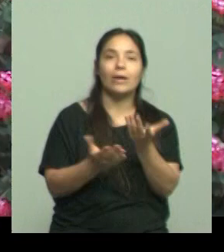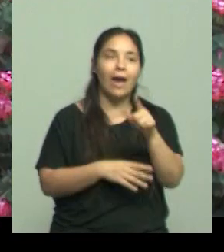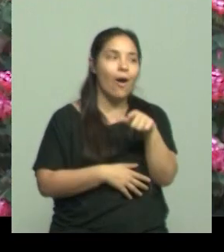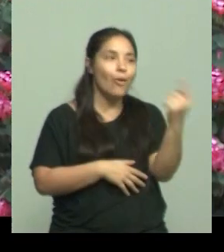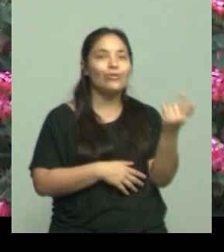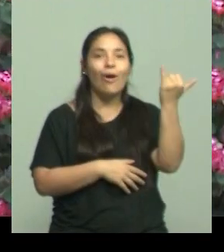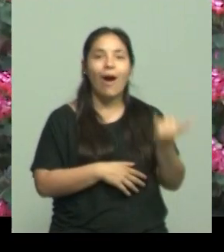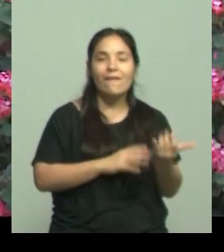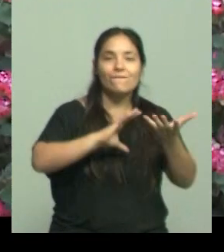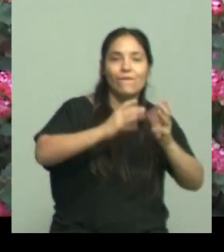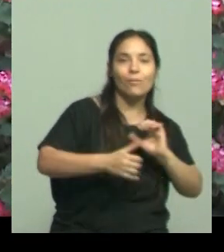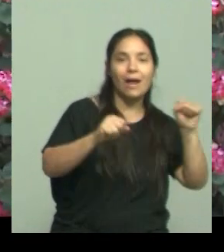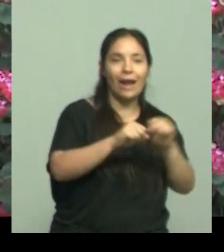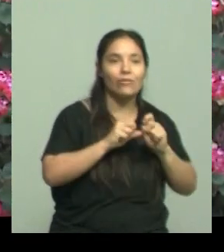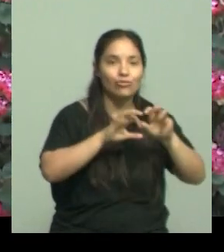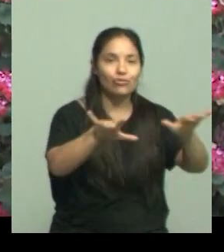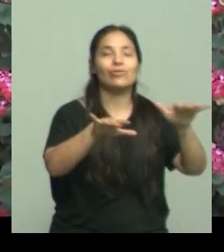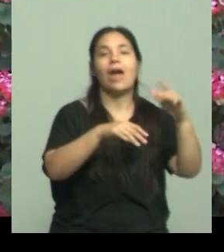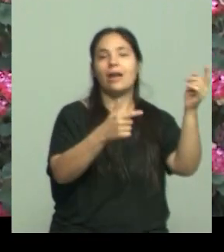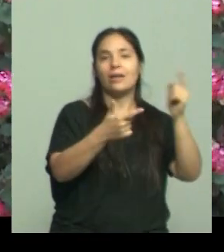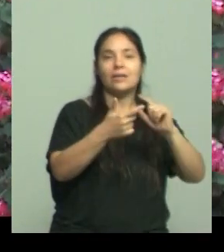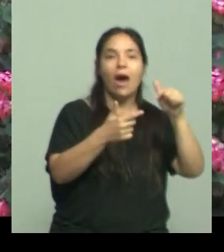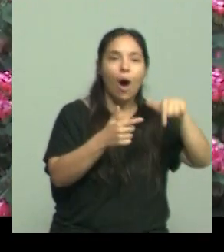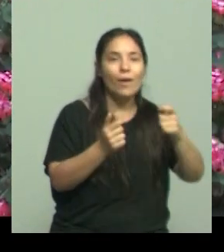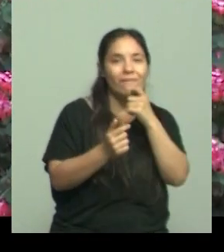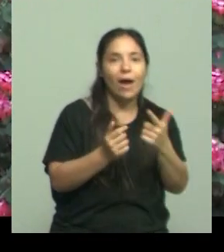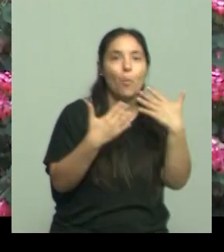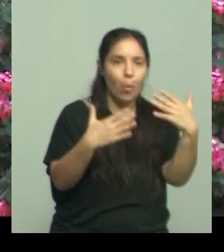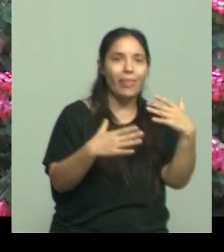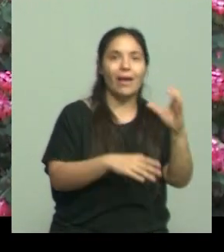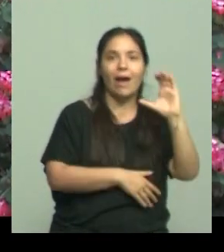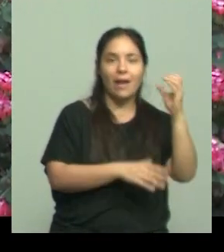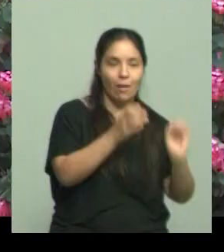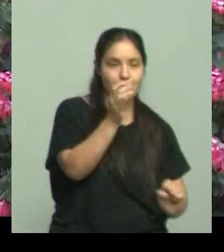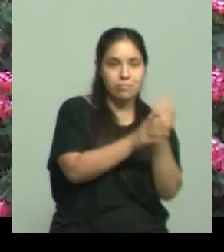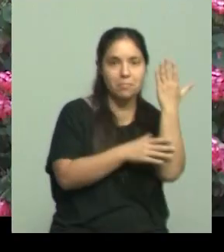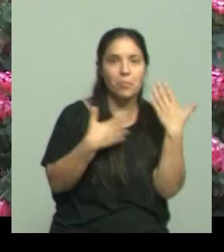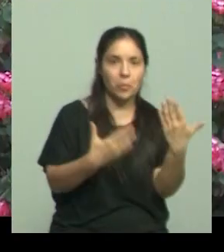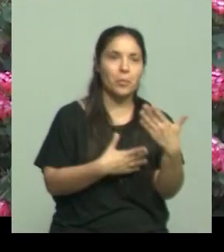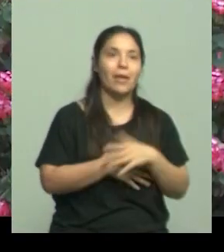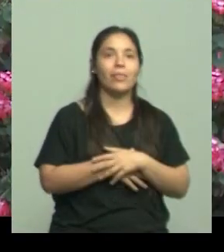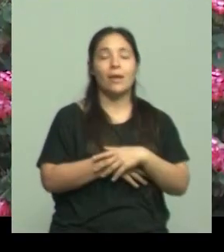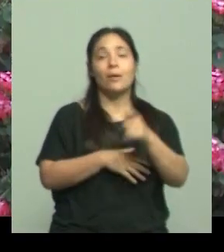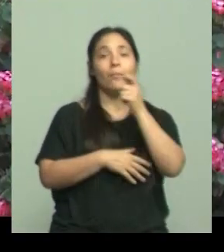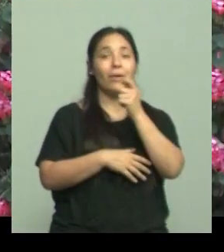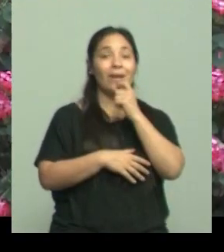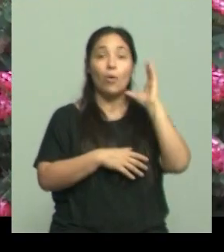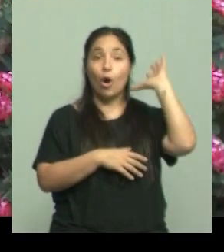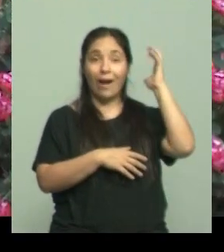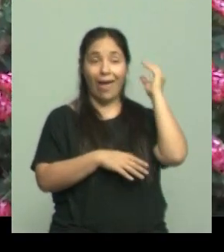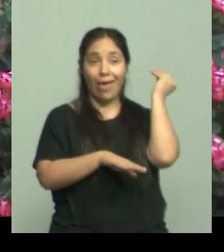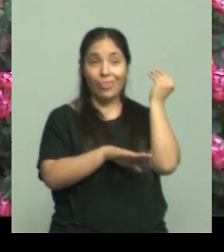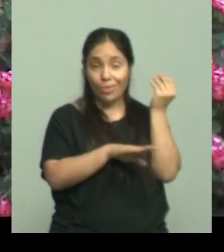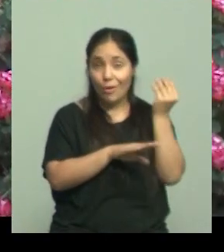fundar canales, ya no estás pugnando por un espectro radioeléctrico solamente para que te escuchen o te vean, como era la radio